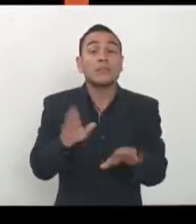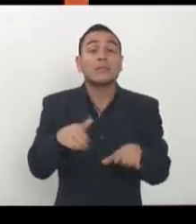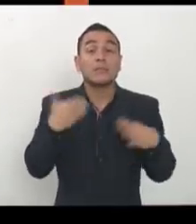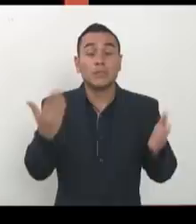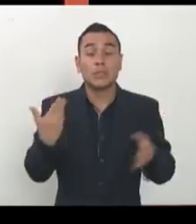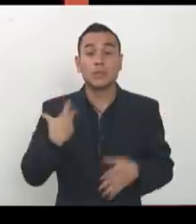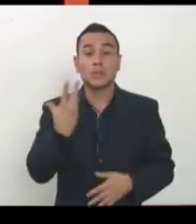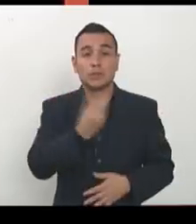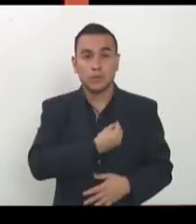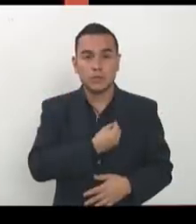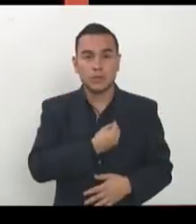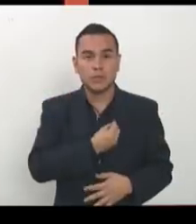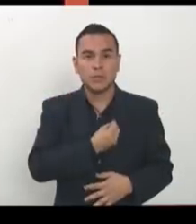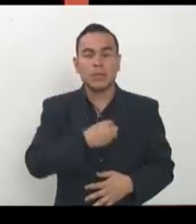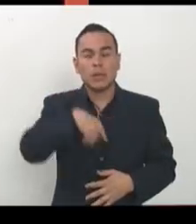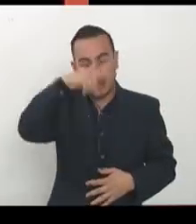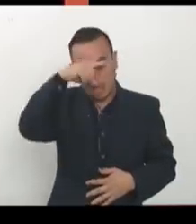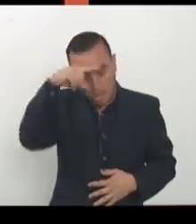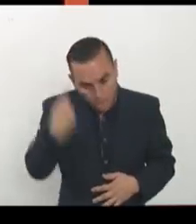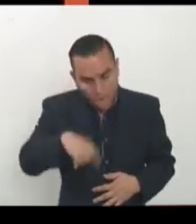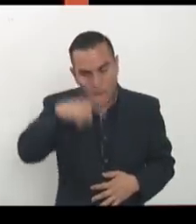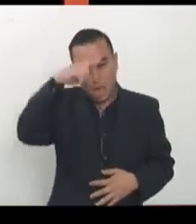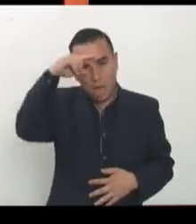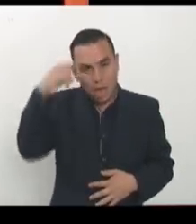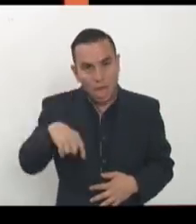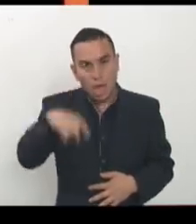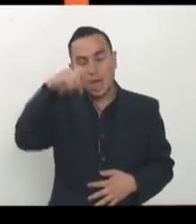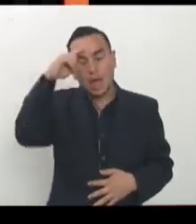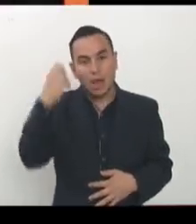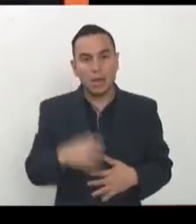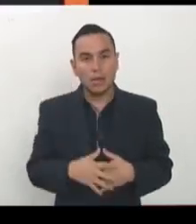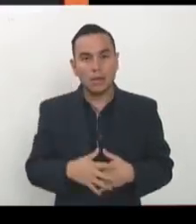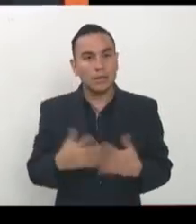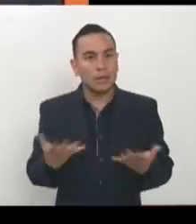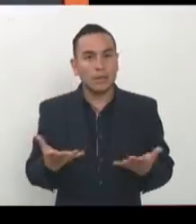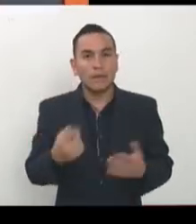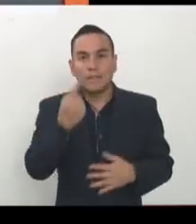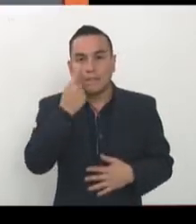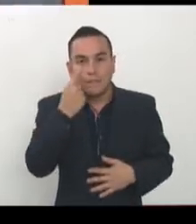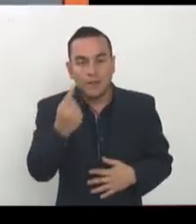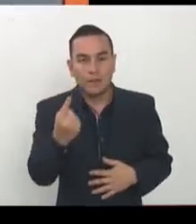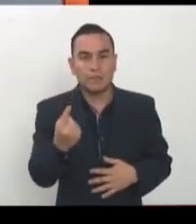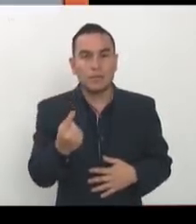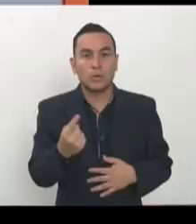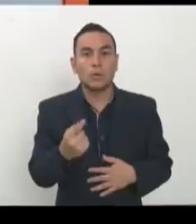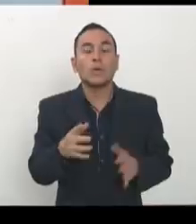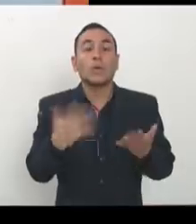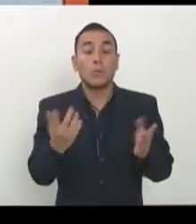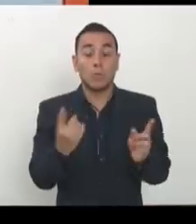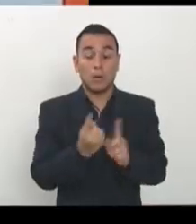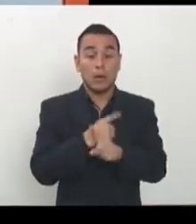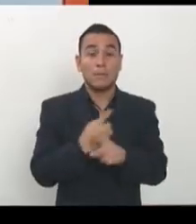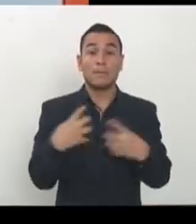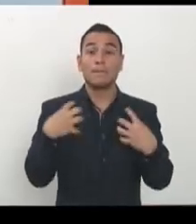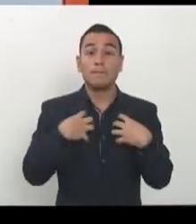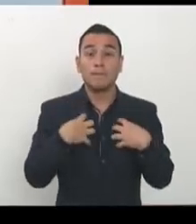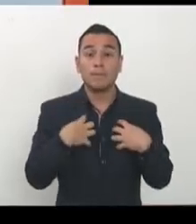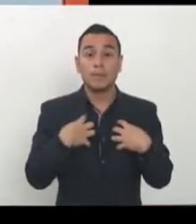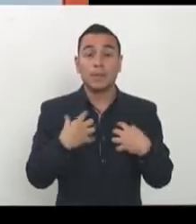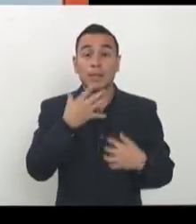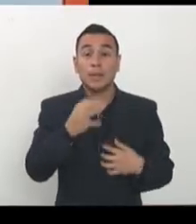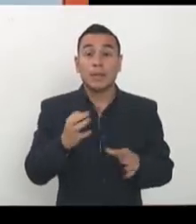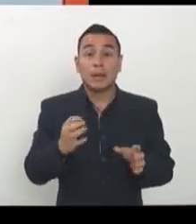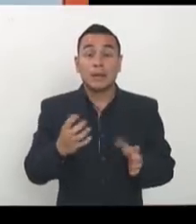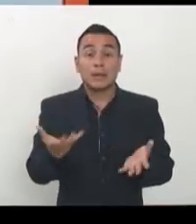nosotros vamos a trabajar de guardia que estamos viendo cómo otro enviar nuestra vida y le